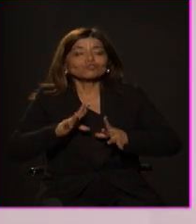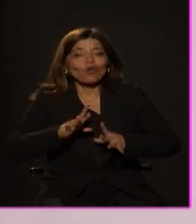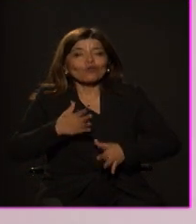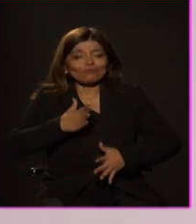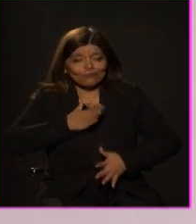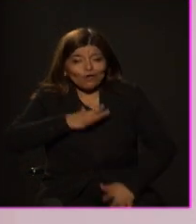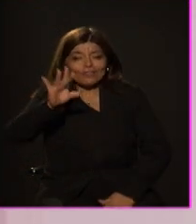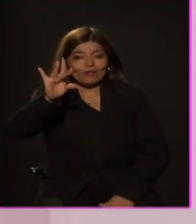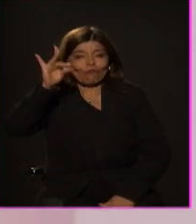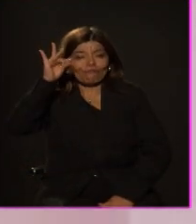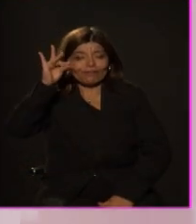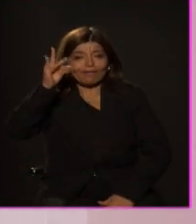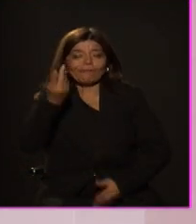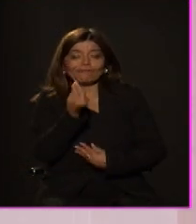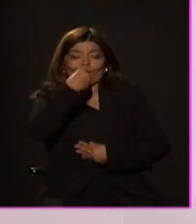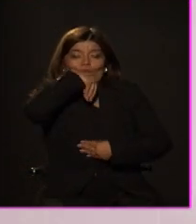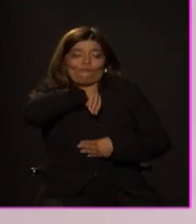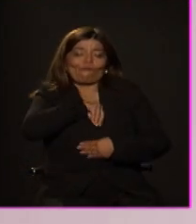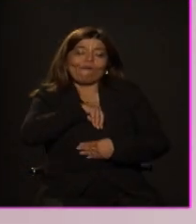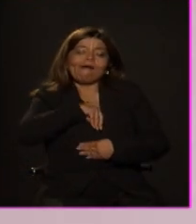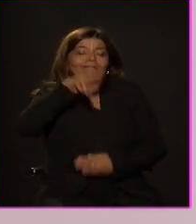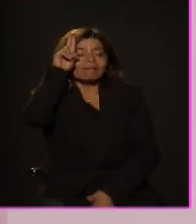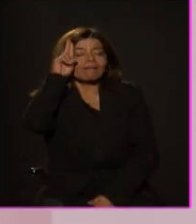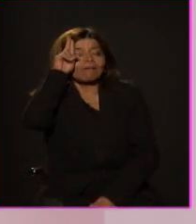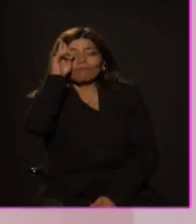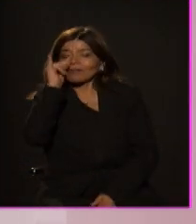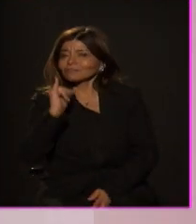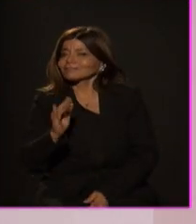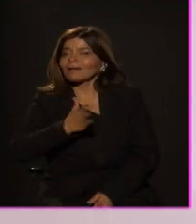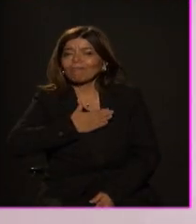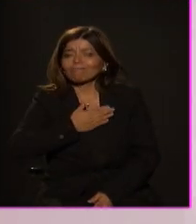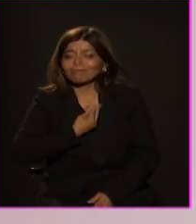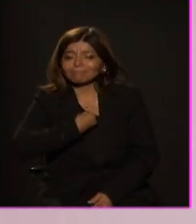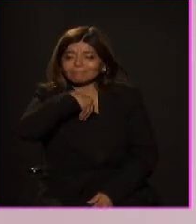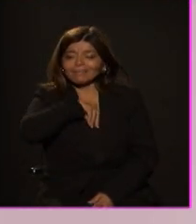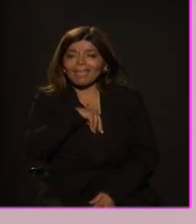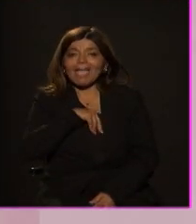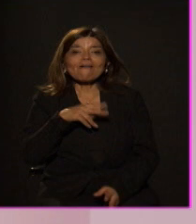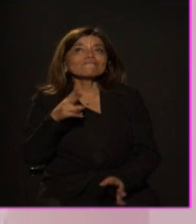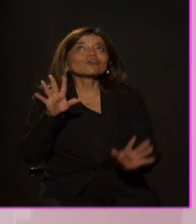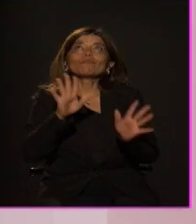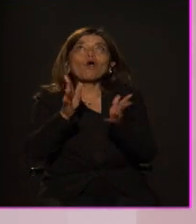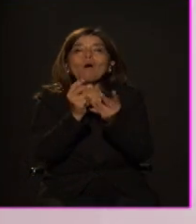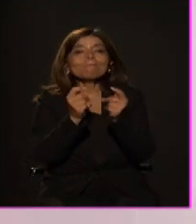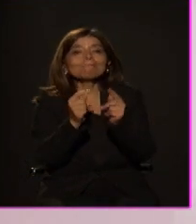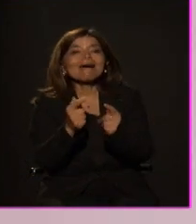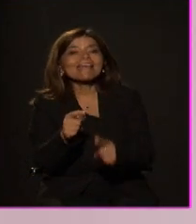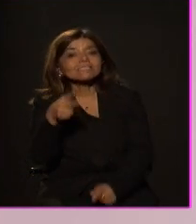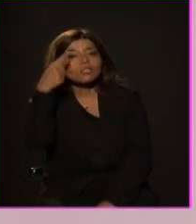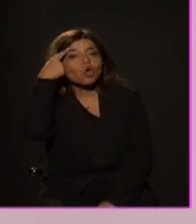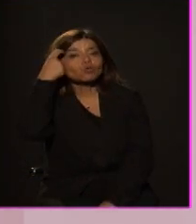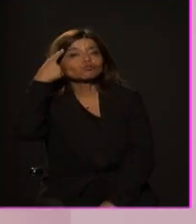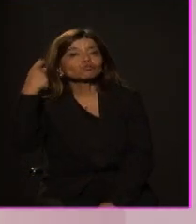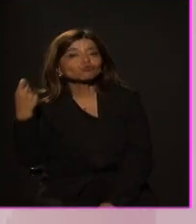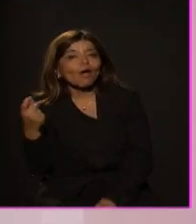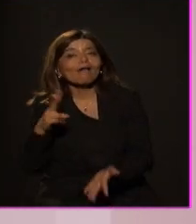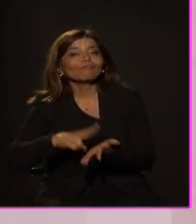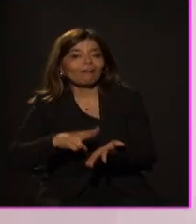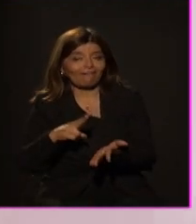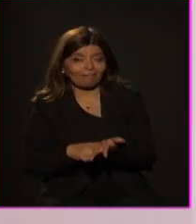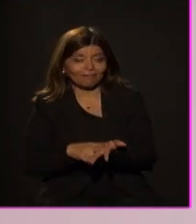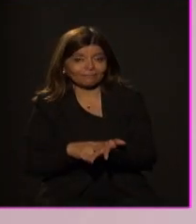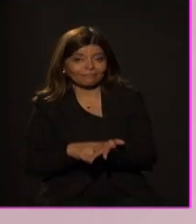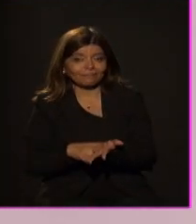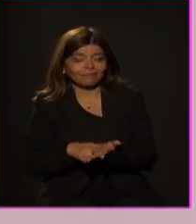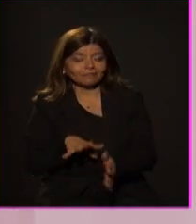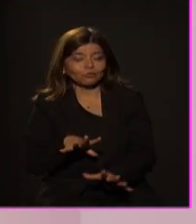descubrimiento. Y lo guardo como un tesoro. Es un recuerdo que siempre me acompaña. Fue como vivir un sueño hecho realidad. Entonces acá les habla la capacidad de asombro y